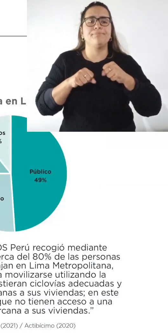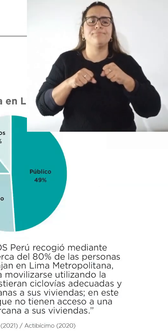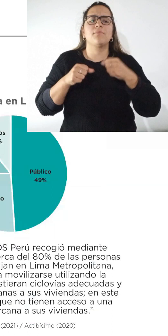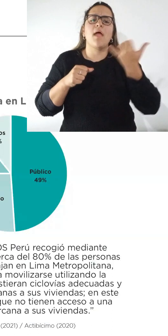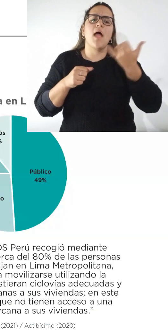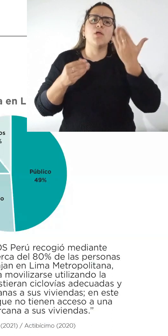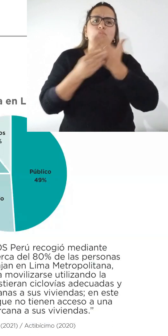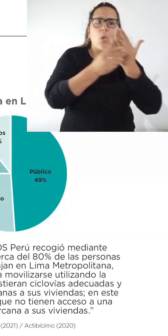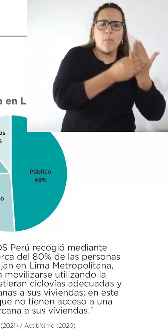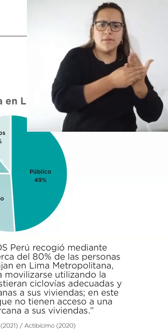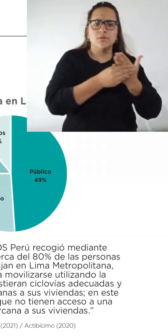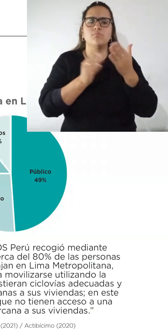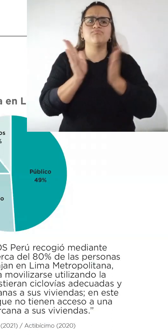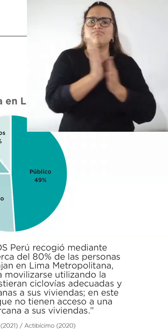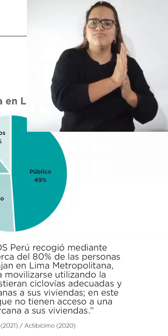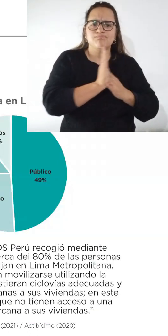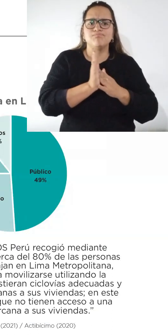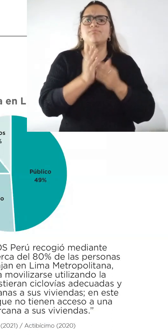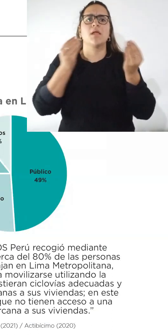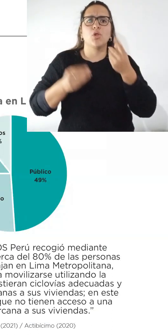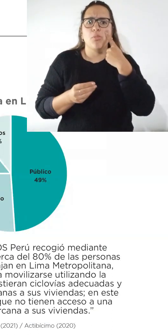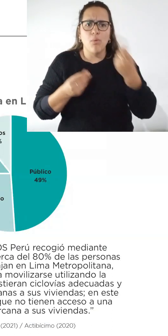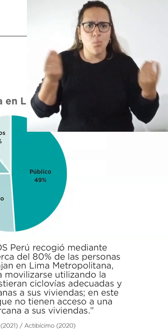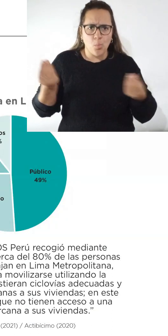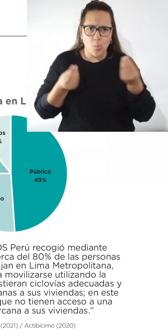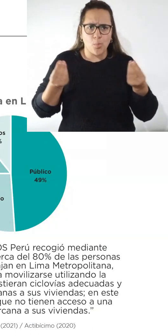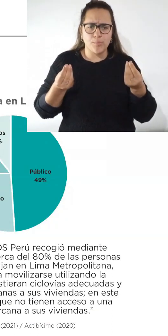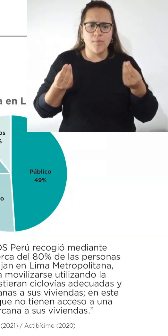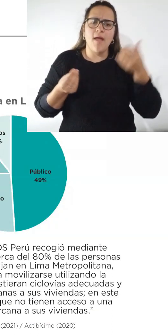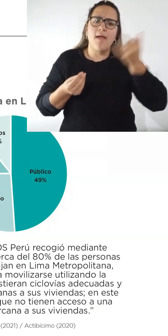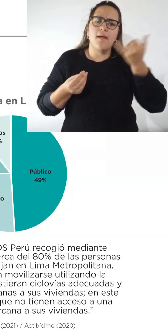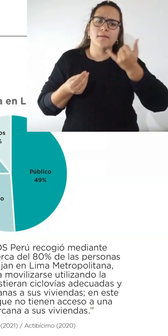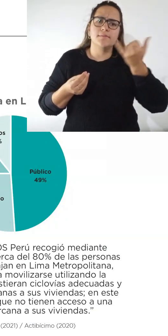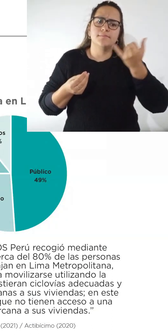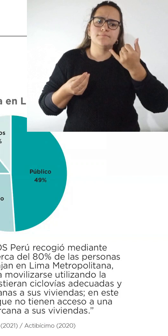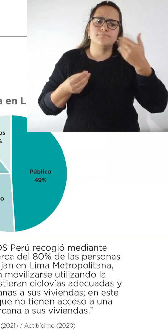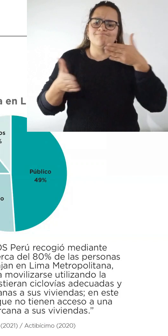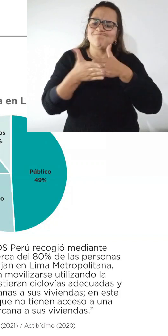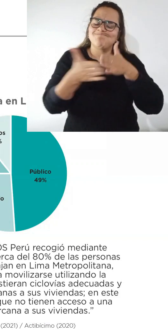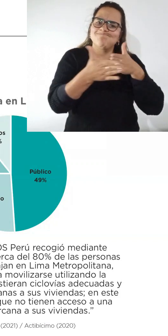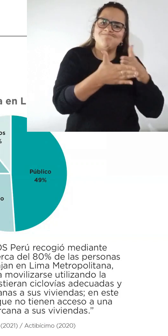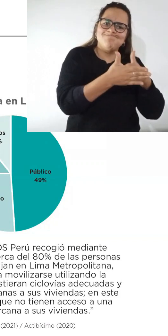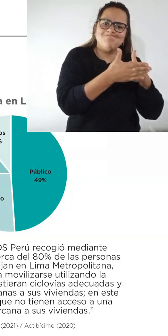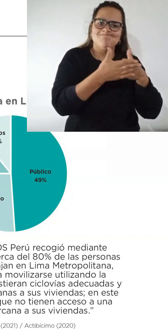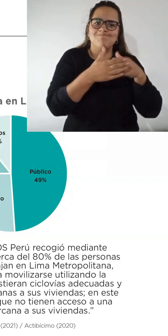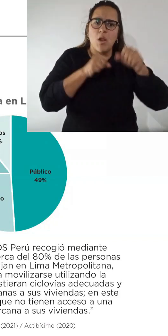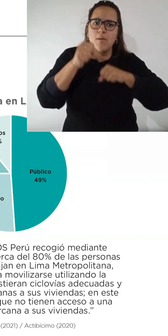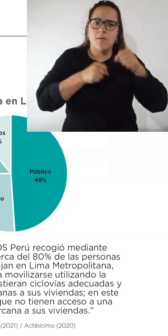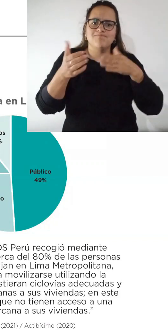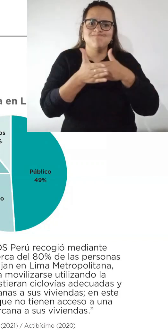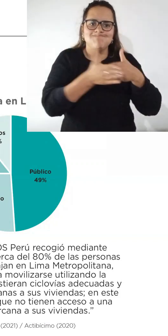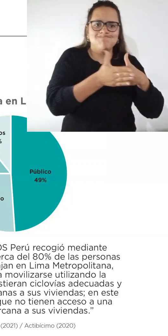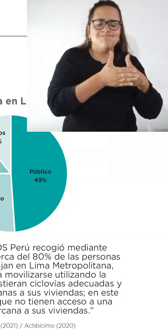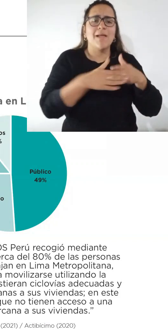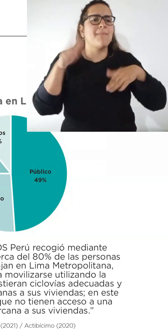pues a través de varios documentos nos dimos cuenta de que existen varios obstáculos para